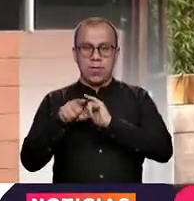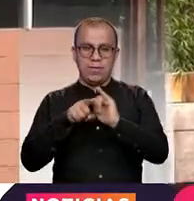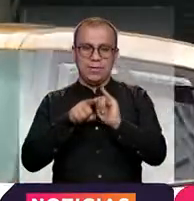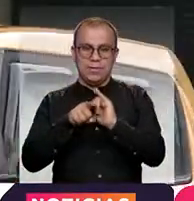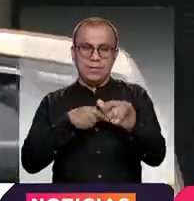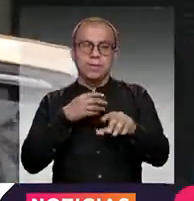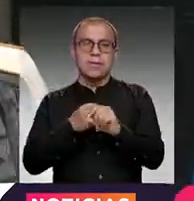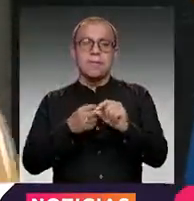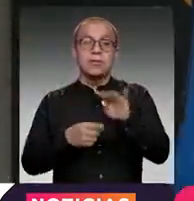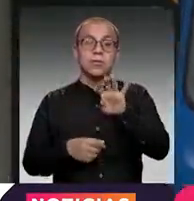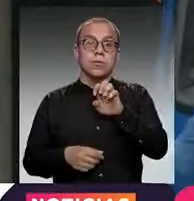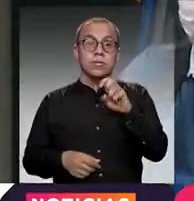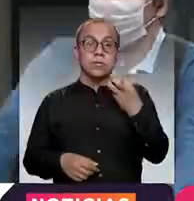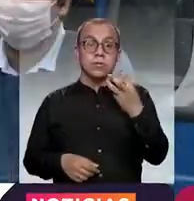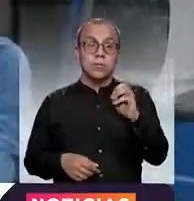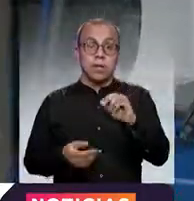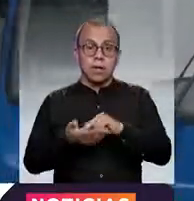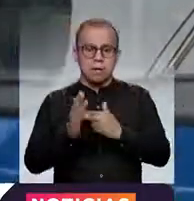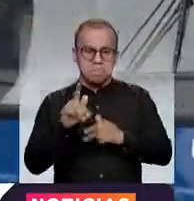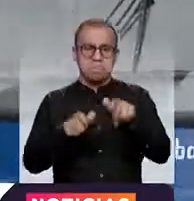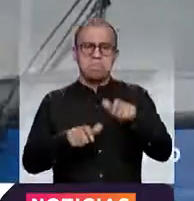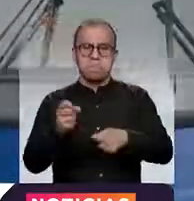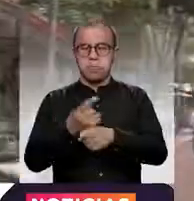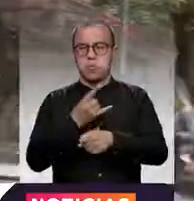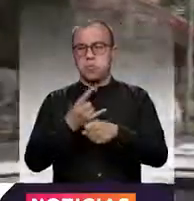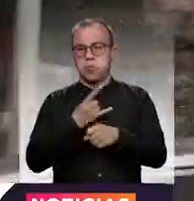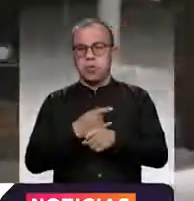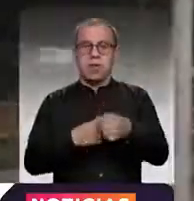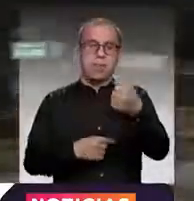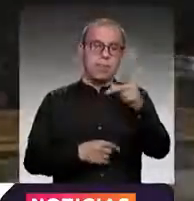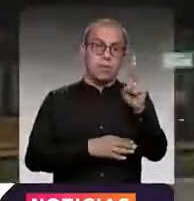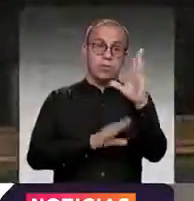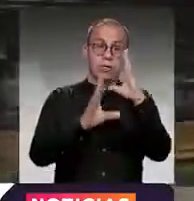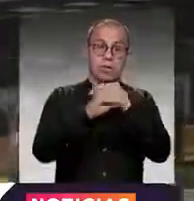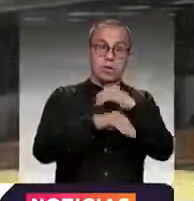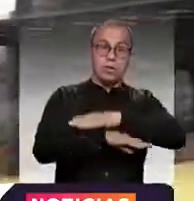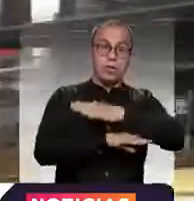659 usuarios utilizaron estas rutas alternativas entre las 12 de la noche y las 4 de la mañana.